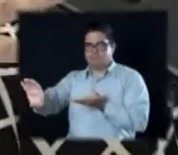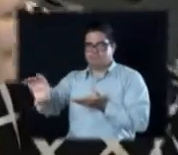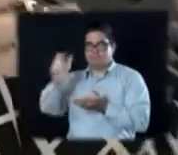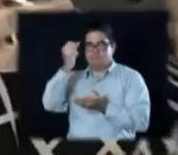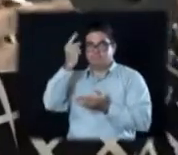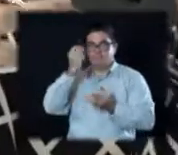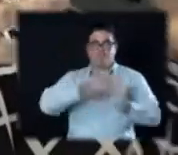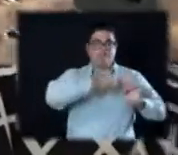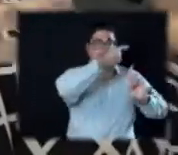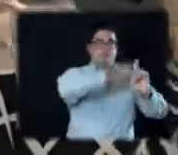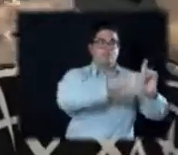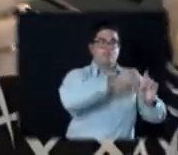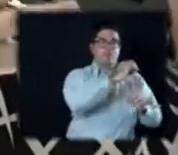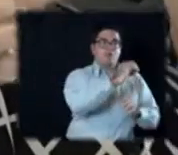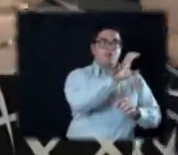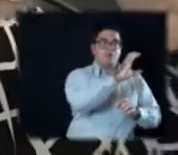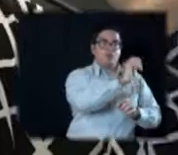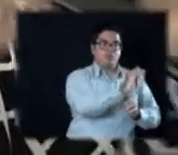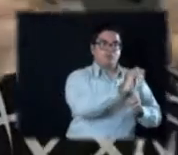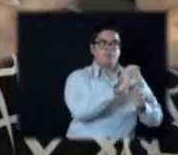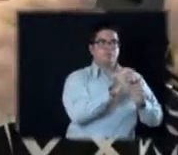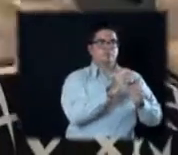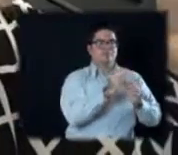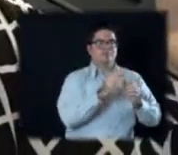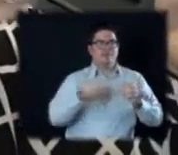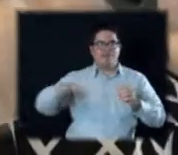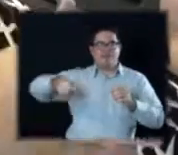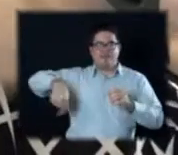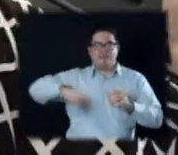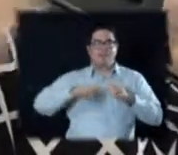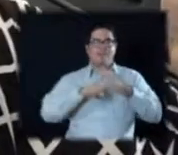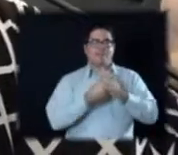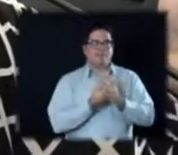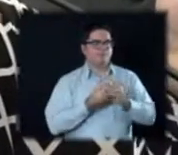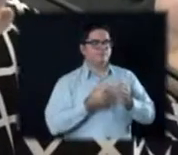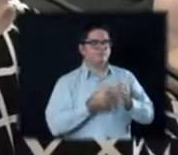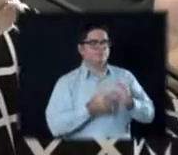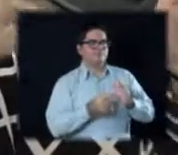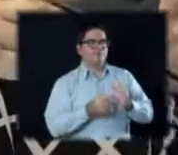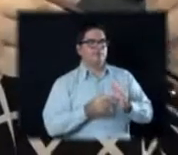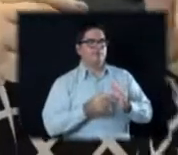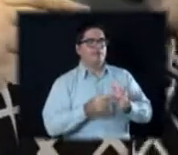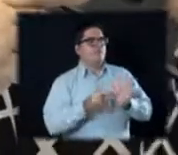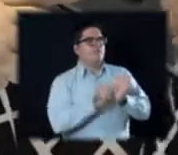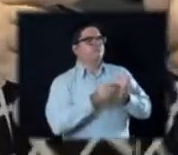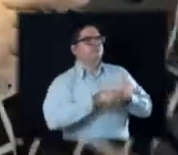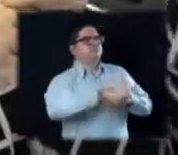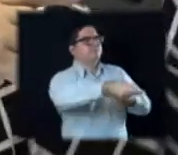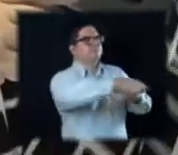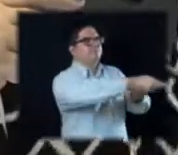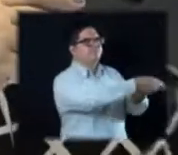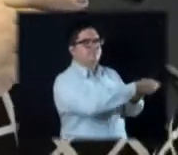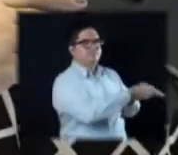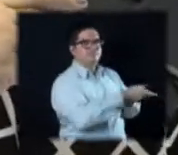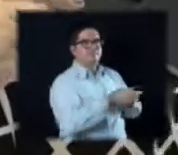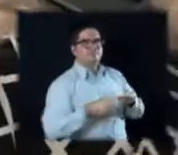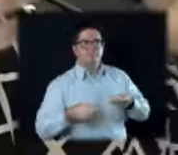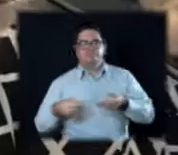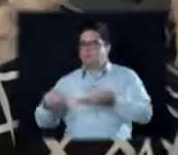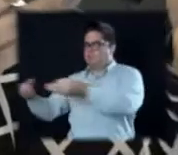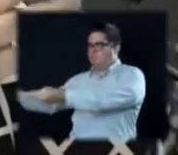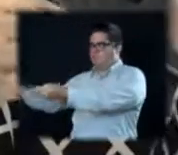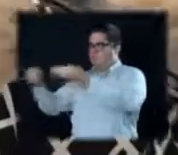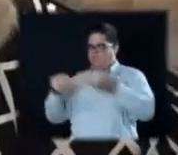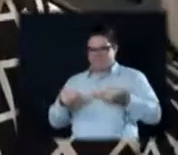para entonces, ya en octubre, ellos envían todas las facturas al Departamento de Educación y nosotros recibimos en octubre del siguiente año fiscal gastos